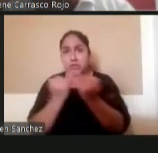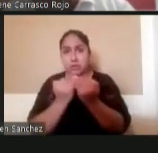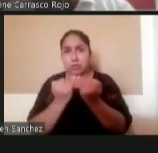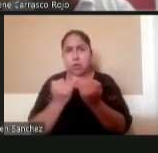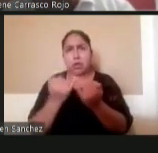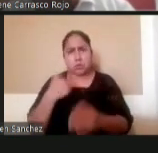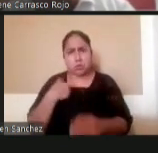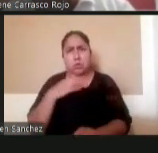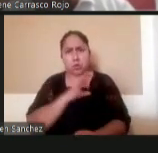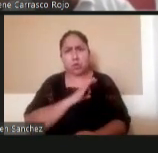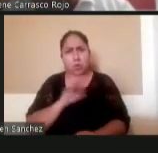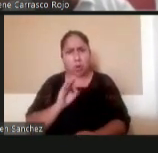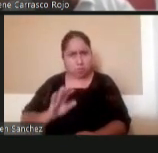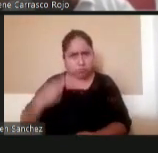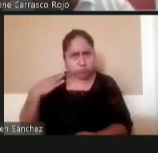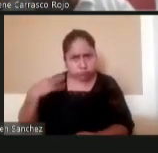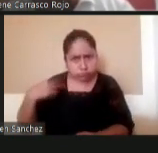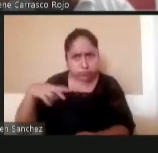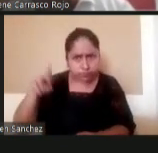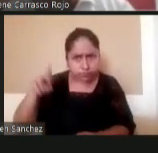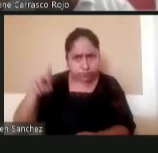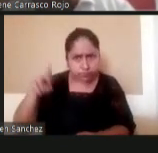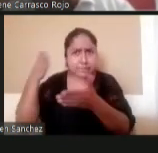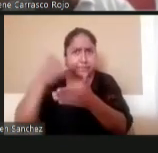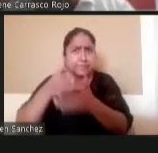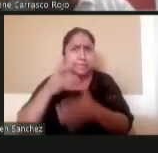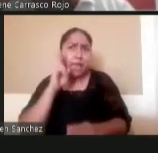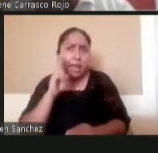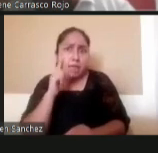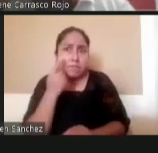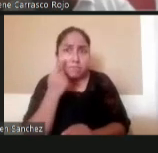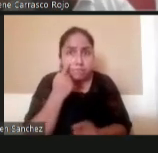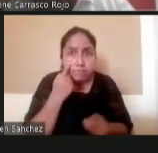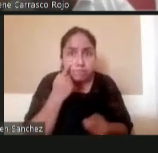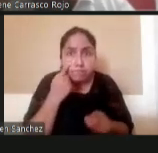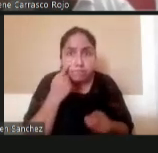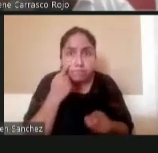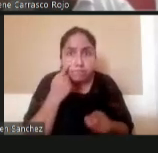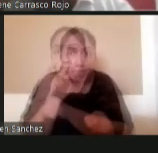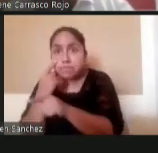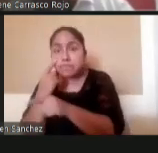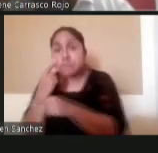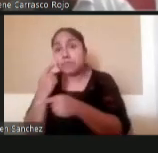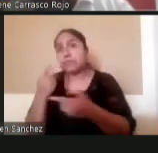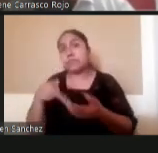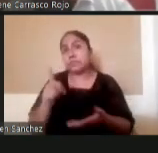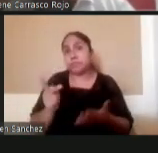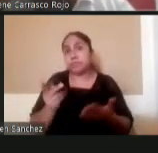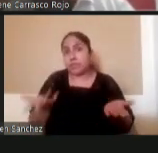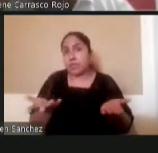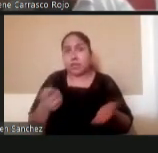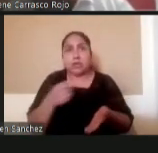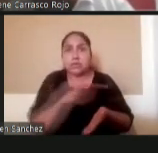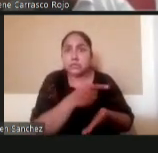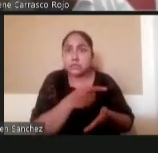a ir a verificar este proceso, pero pues es un proceso que igual, si no se modifica y